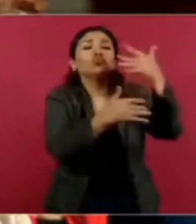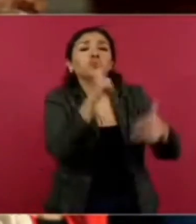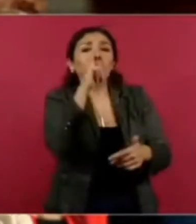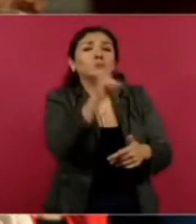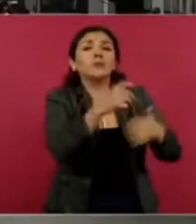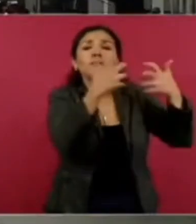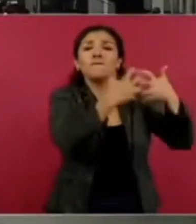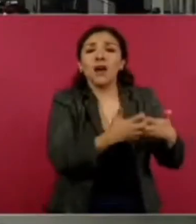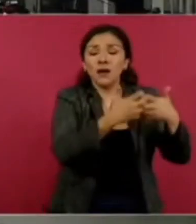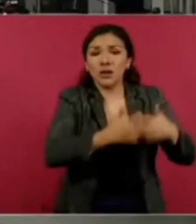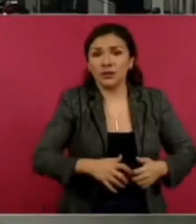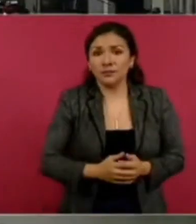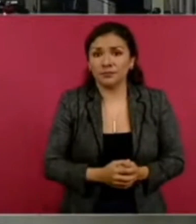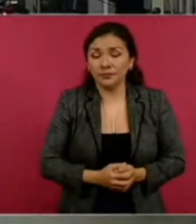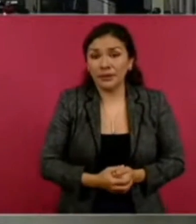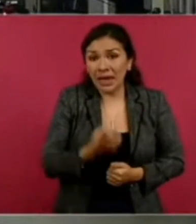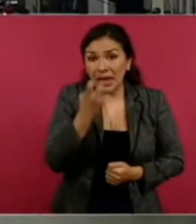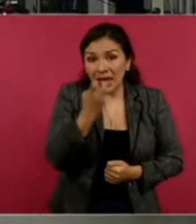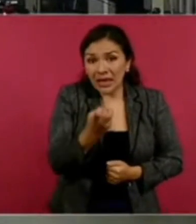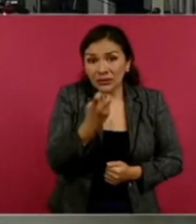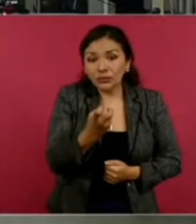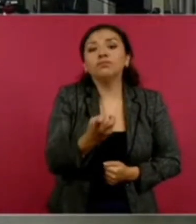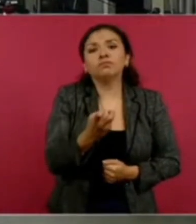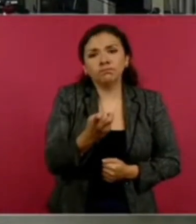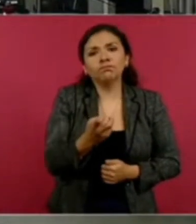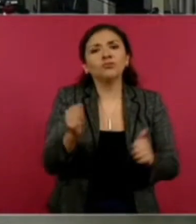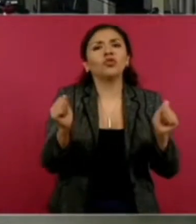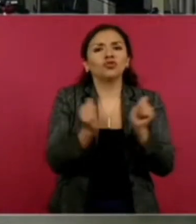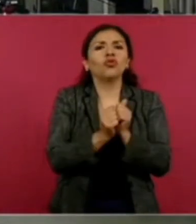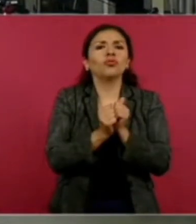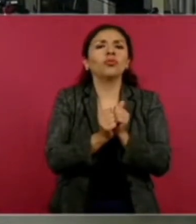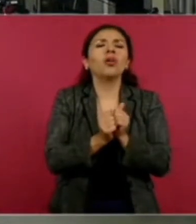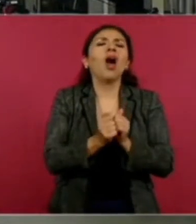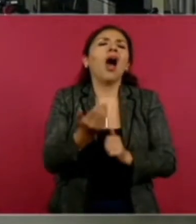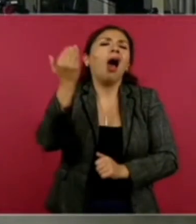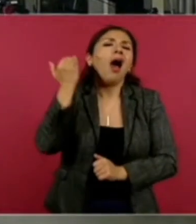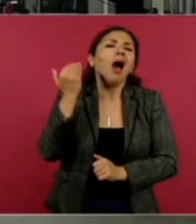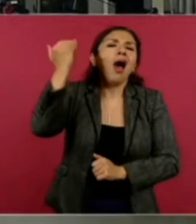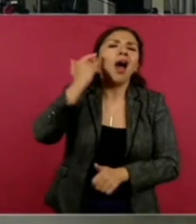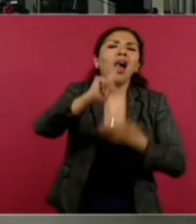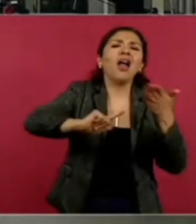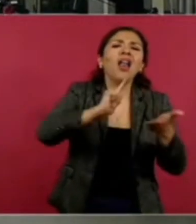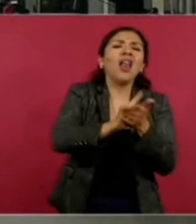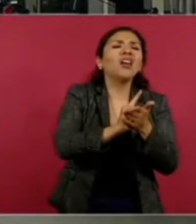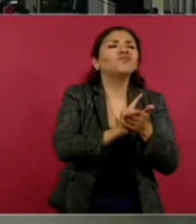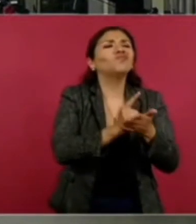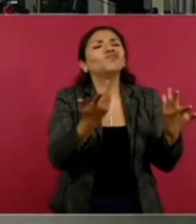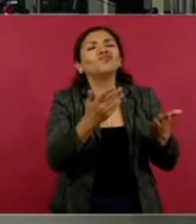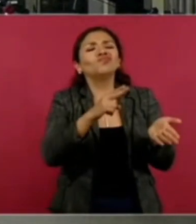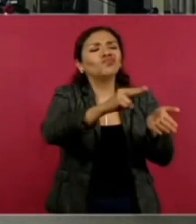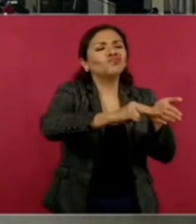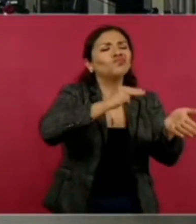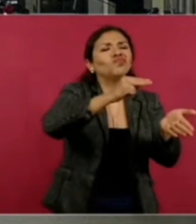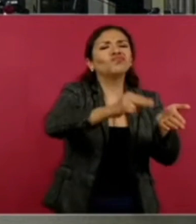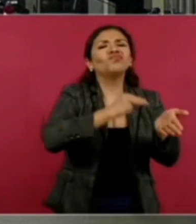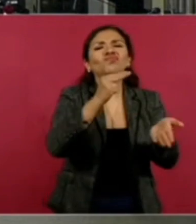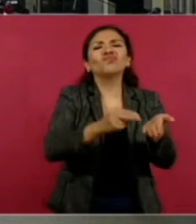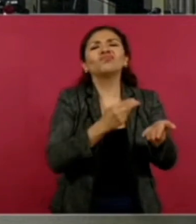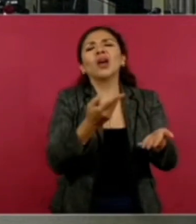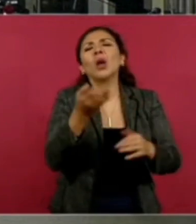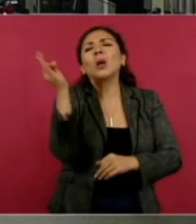industrial. Esto se ha derivado de legislaciones laxas que provienen de gobiernos pasados. El